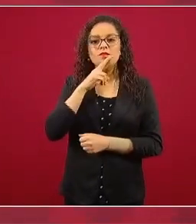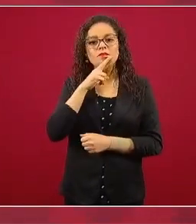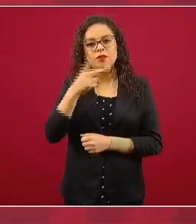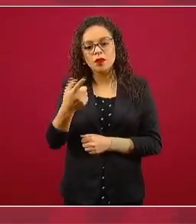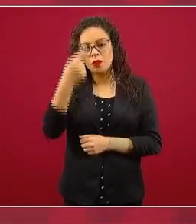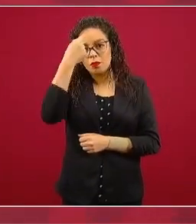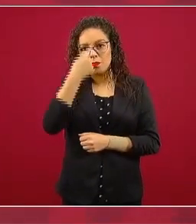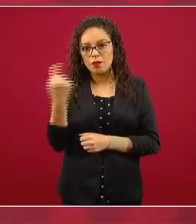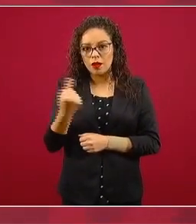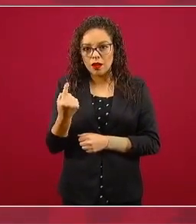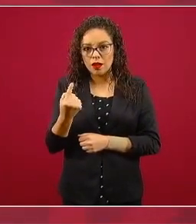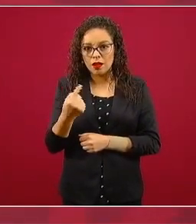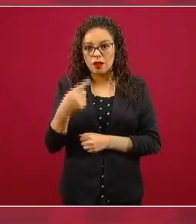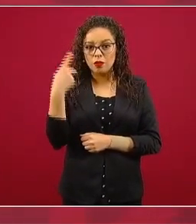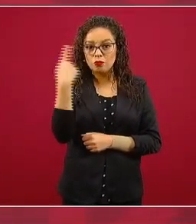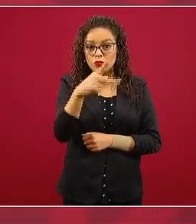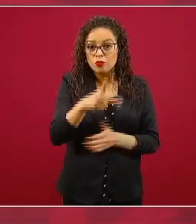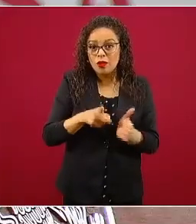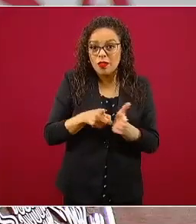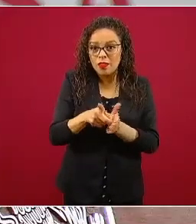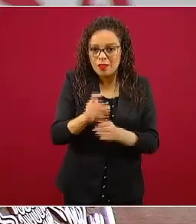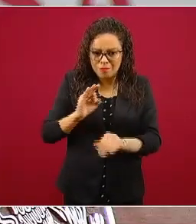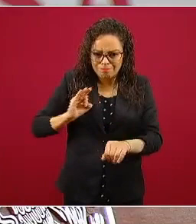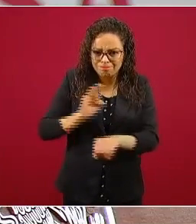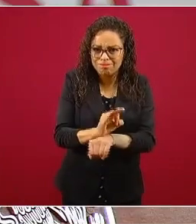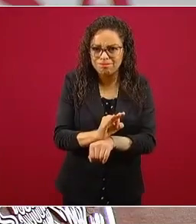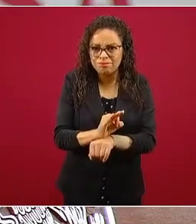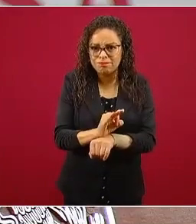sus derechos.